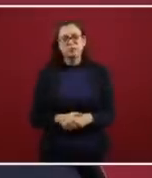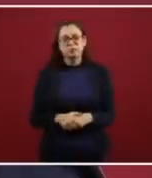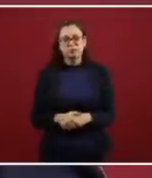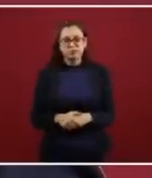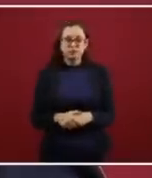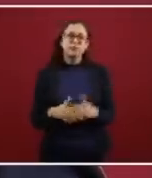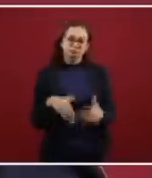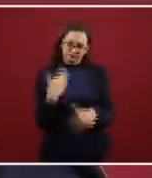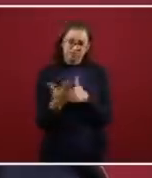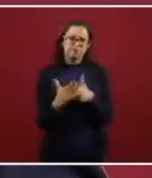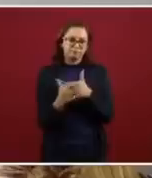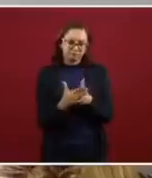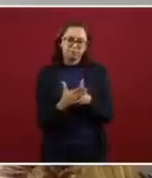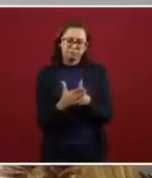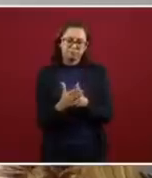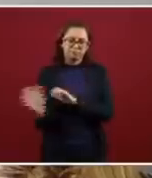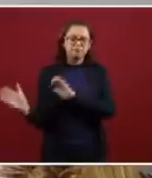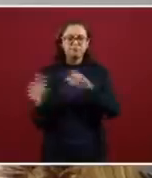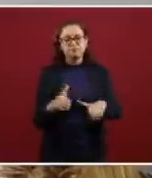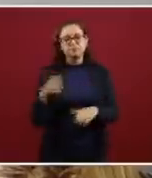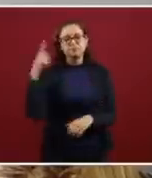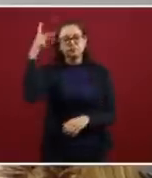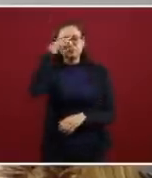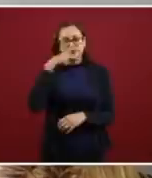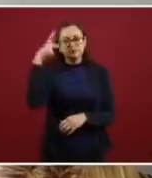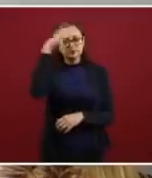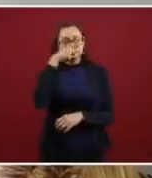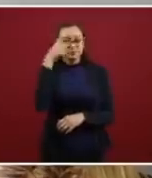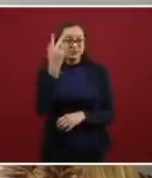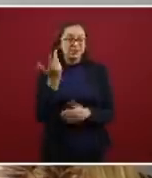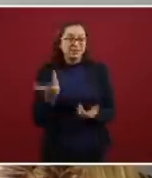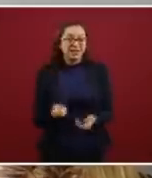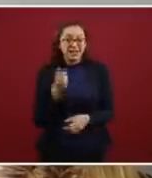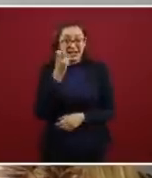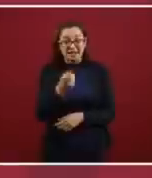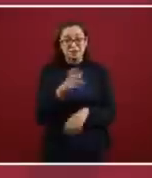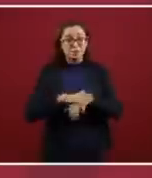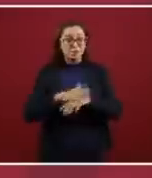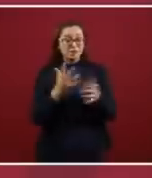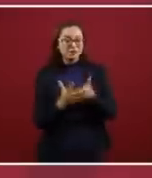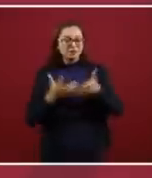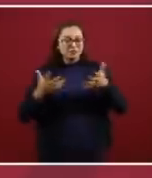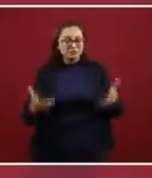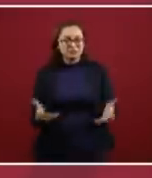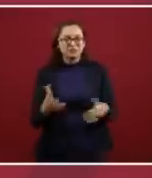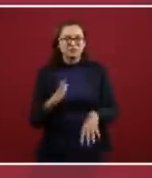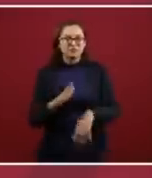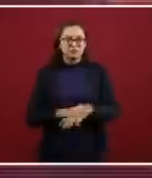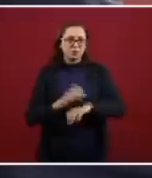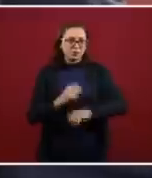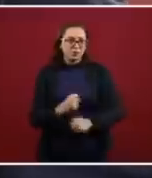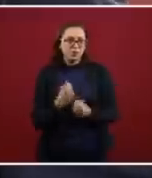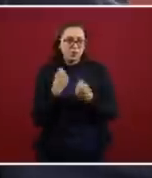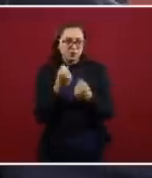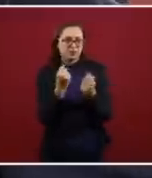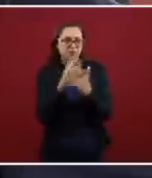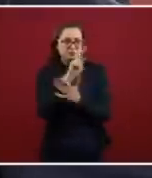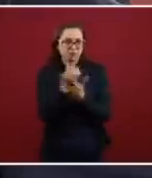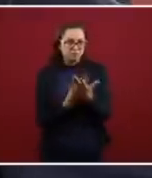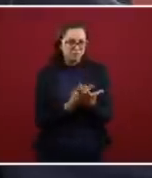y van a tener. Entonces, esa es una ampliación, es un fortalecimiento al